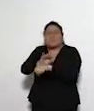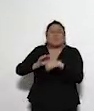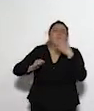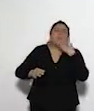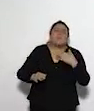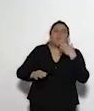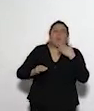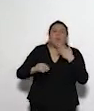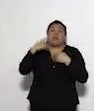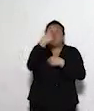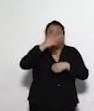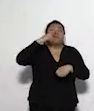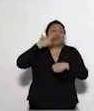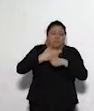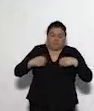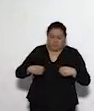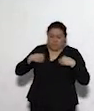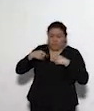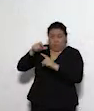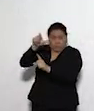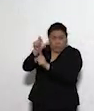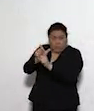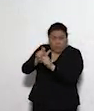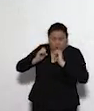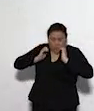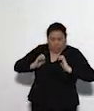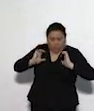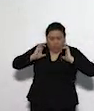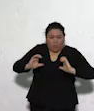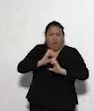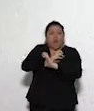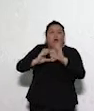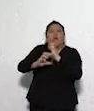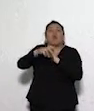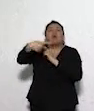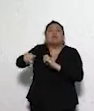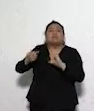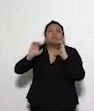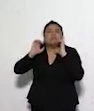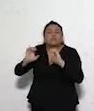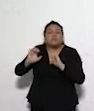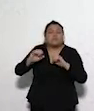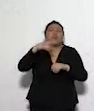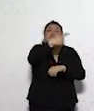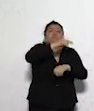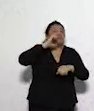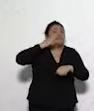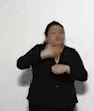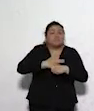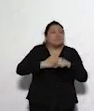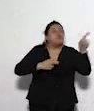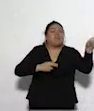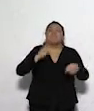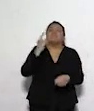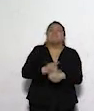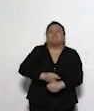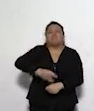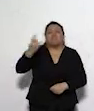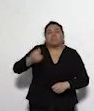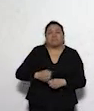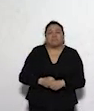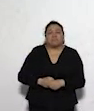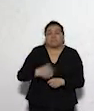vida, integridad y bienes de quienes habitamos este país. Si bien son muchas las acciones